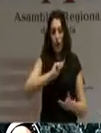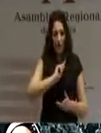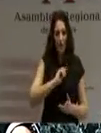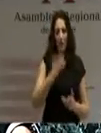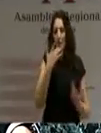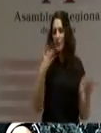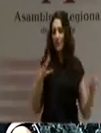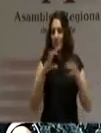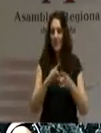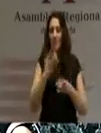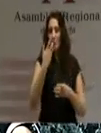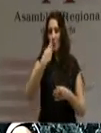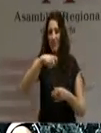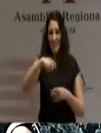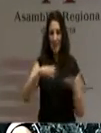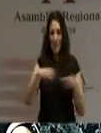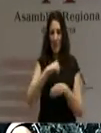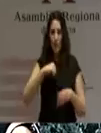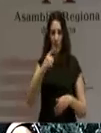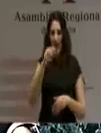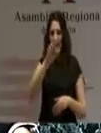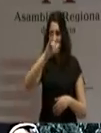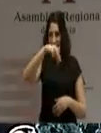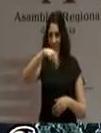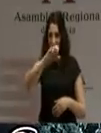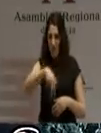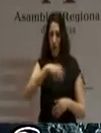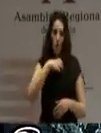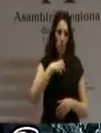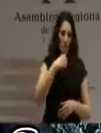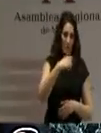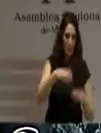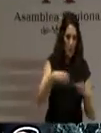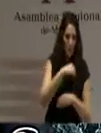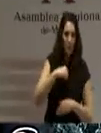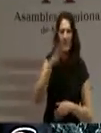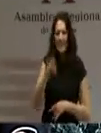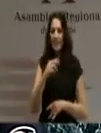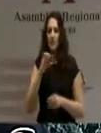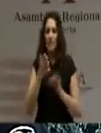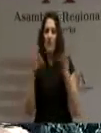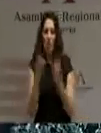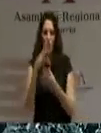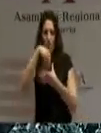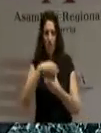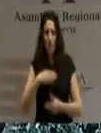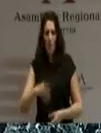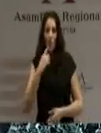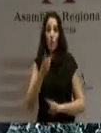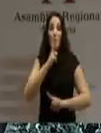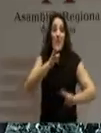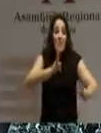autónoma, como es Griñán, no pueda ser presidente de la comunidad autónoma y sí pueda ser senador? Cuando usted me explique esa pregunta, yo le responderé a lo otro.